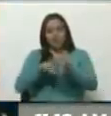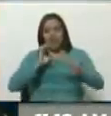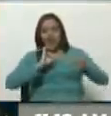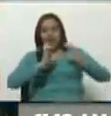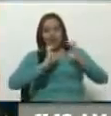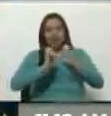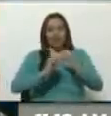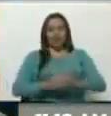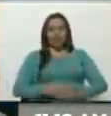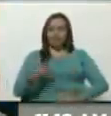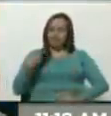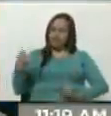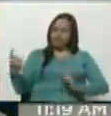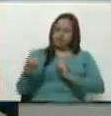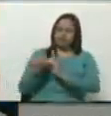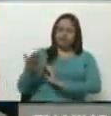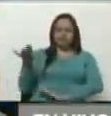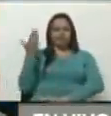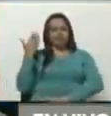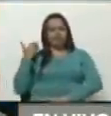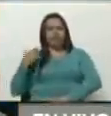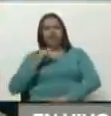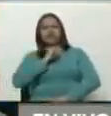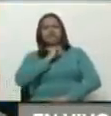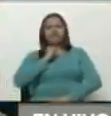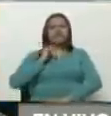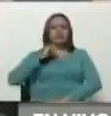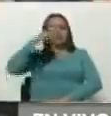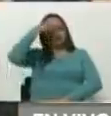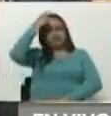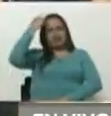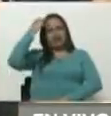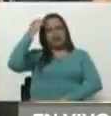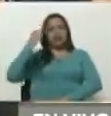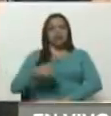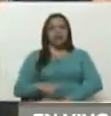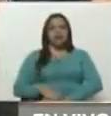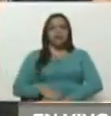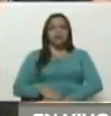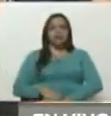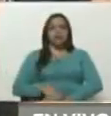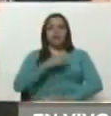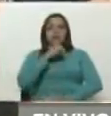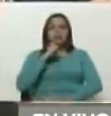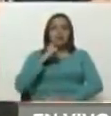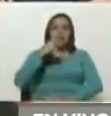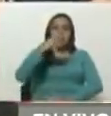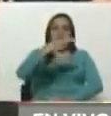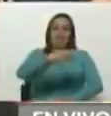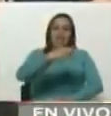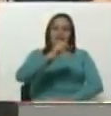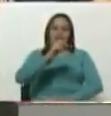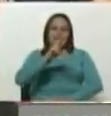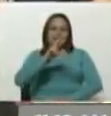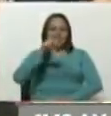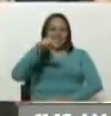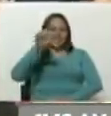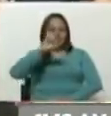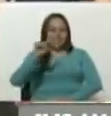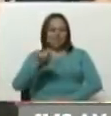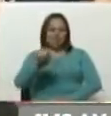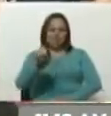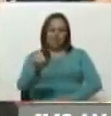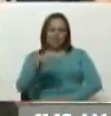Una vez estaba yo conversando con el padrecito cardenal Ernesto, y Ernesto me viene a echar un cuento. Dice, no, que es